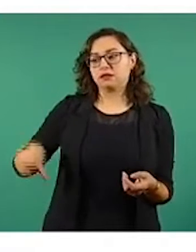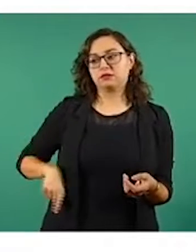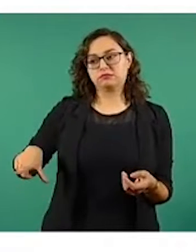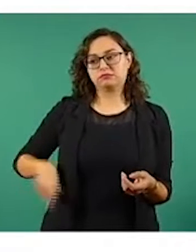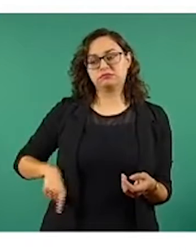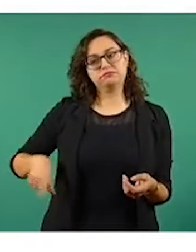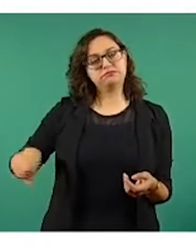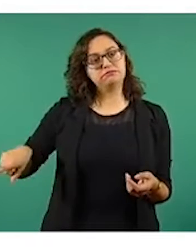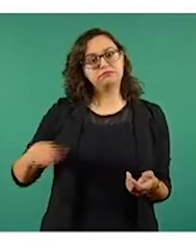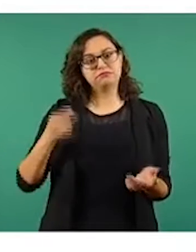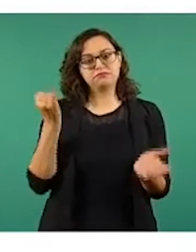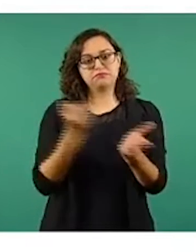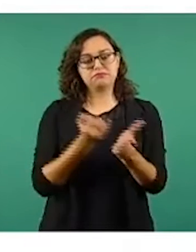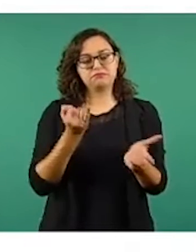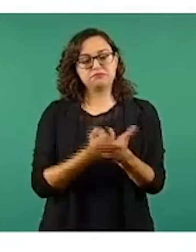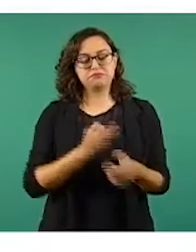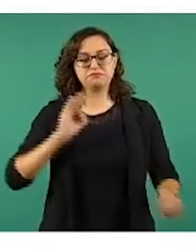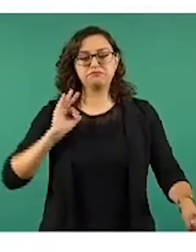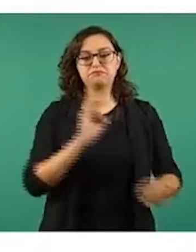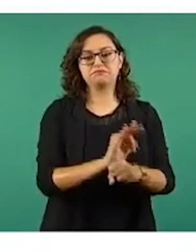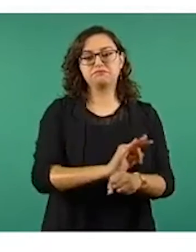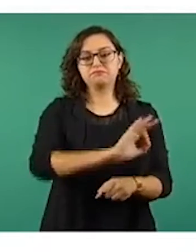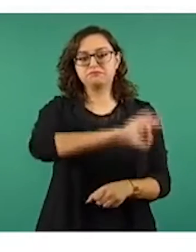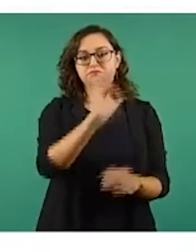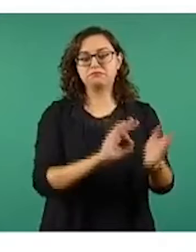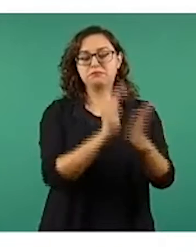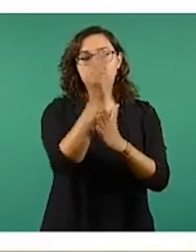esta semana será de